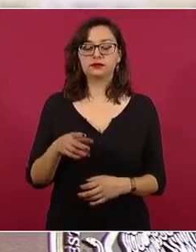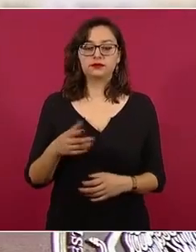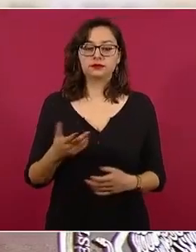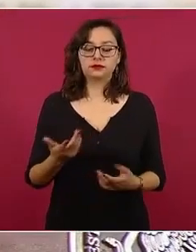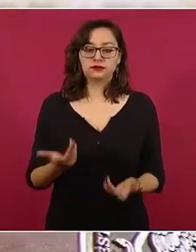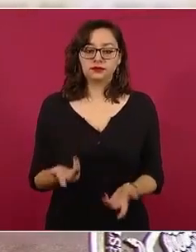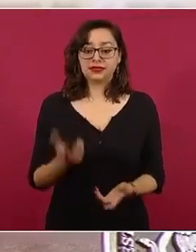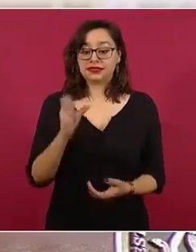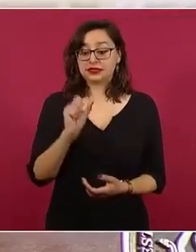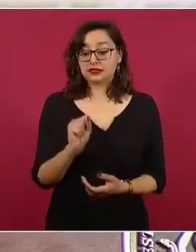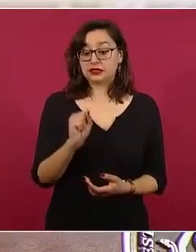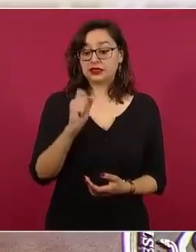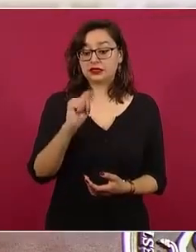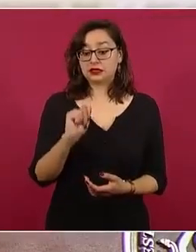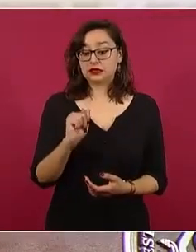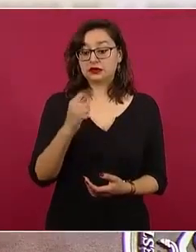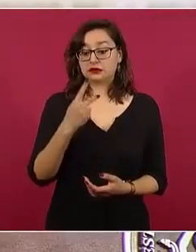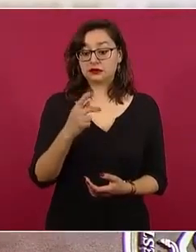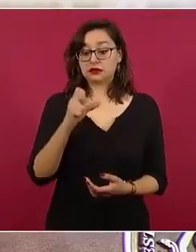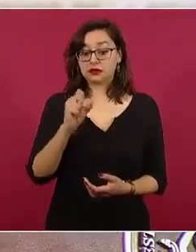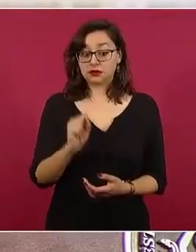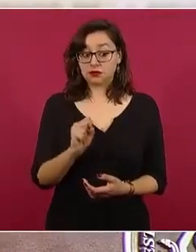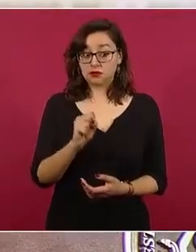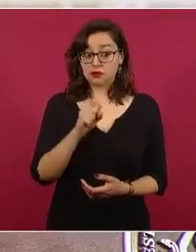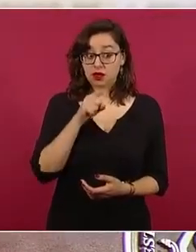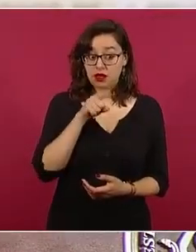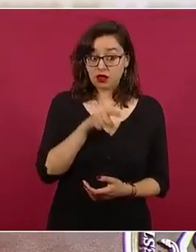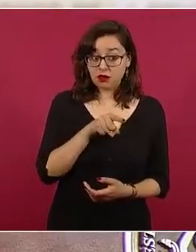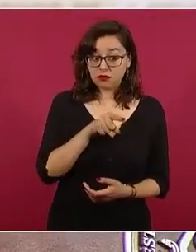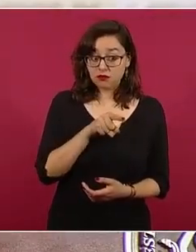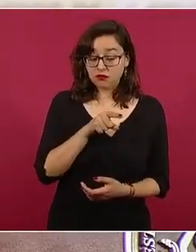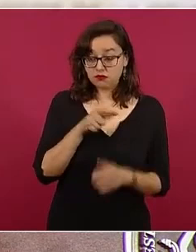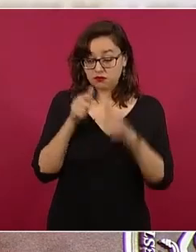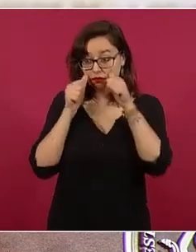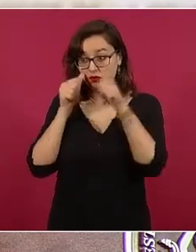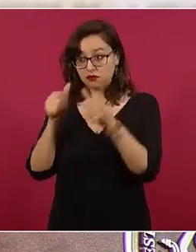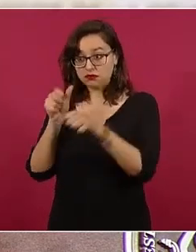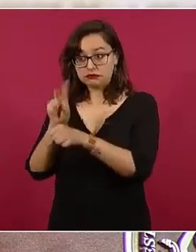su competencia, a la Secretaría del Trabajo